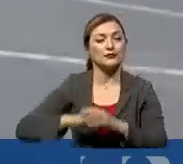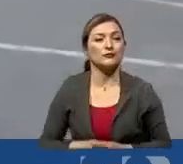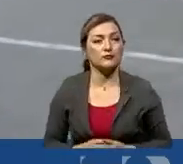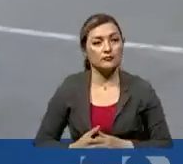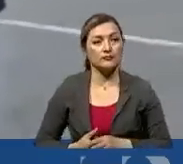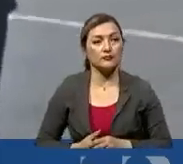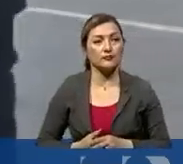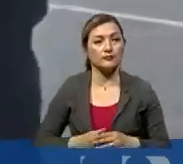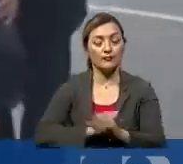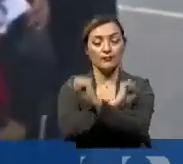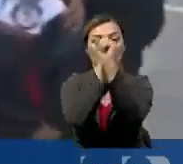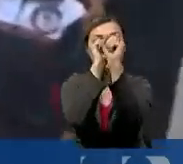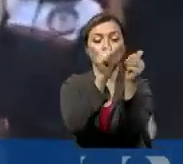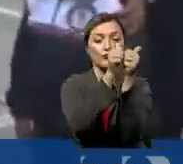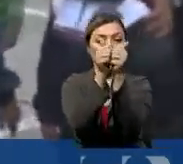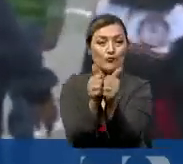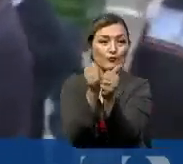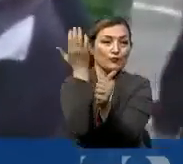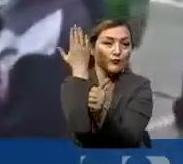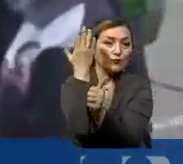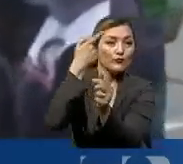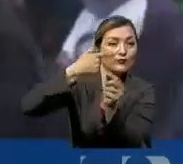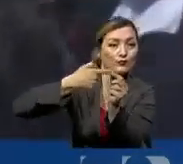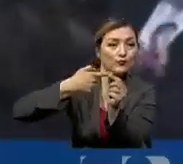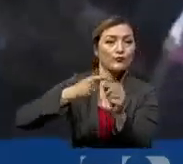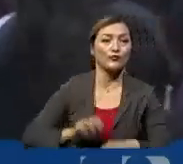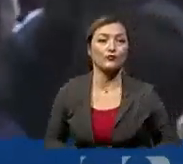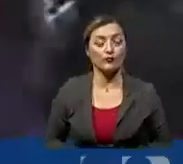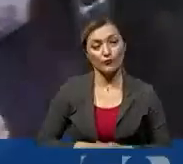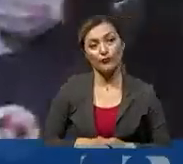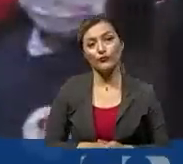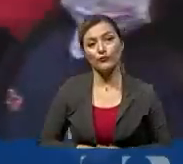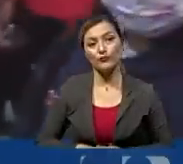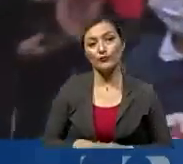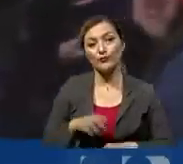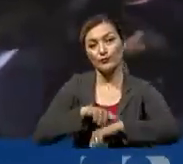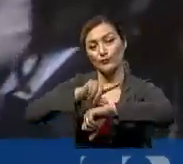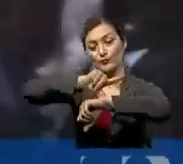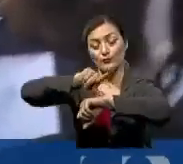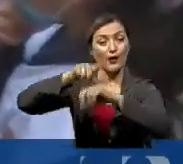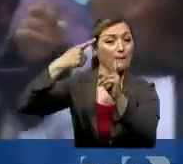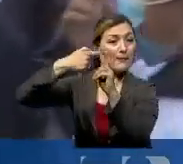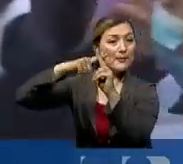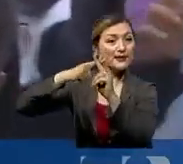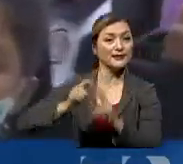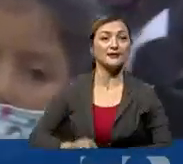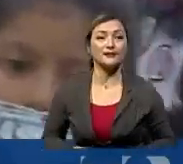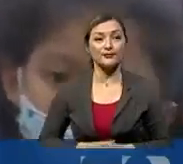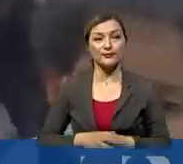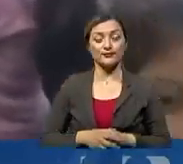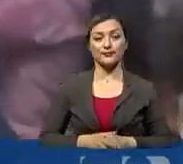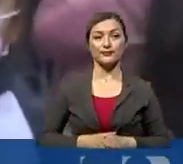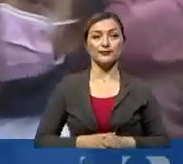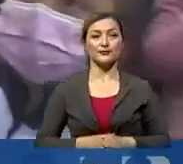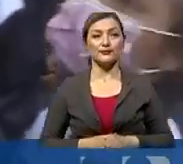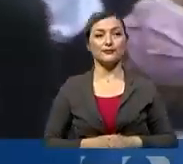de Quito, Santiago Guarderas, pero es que nos cuente un poquito más de detalles sobre este inicio de clases. En pocos minutos nada más empieza esta ceremonia. Sí, en